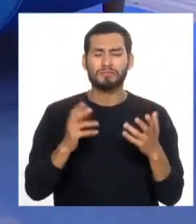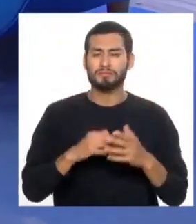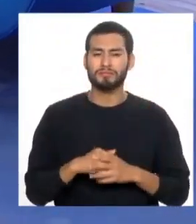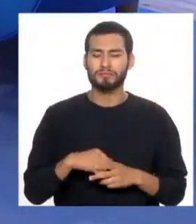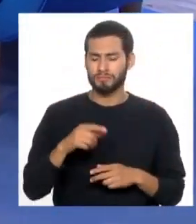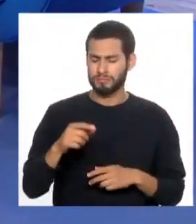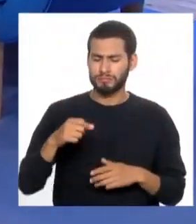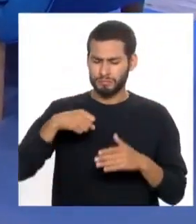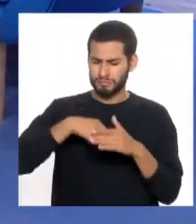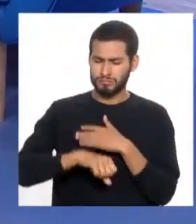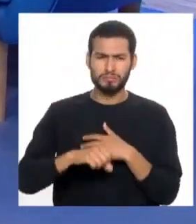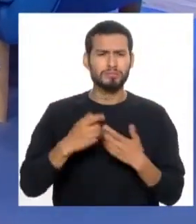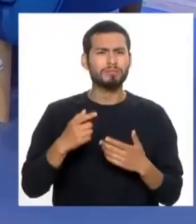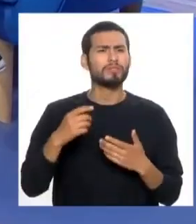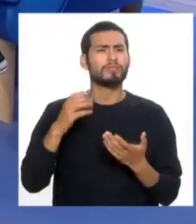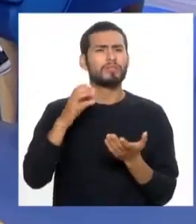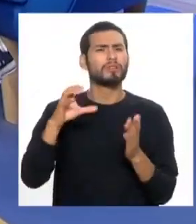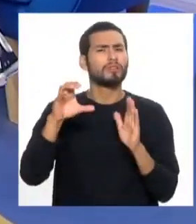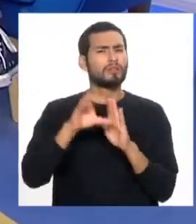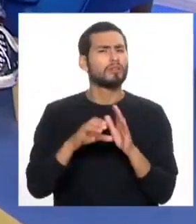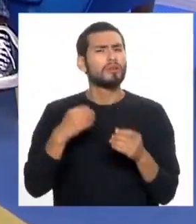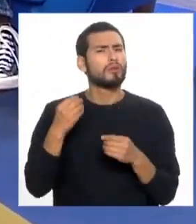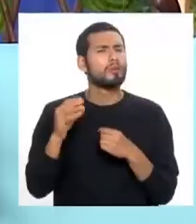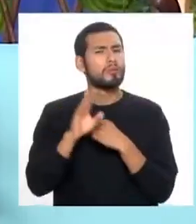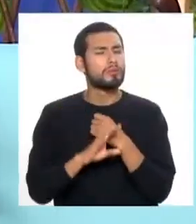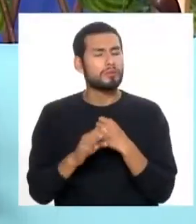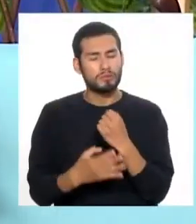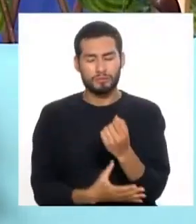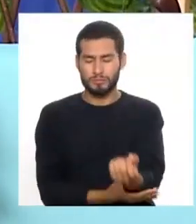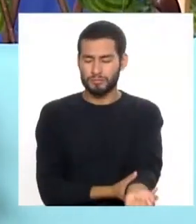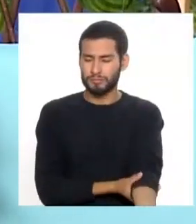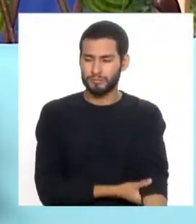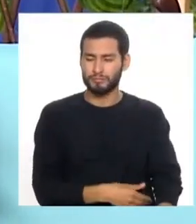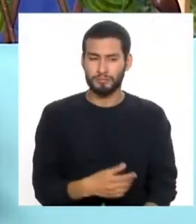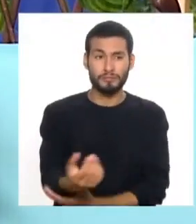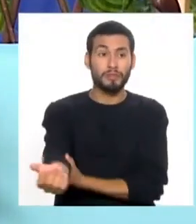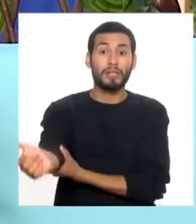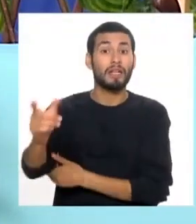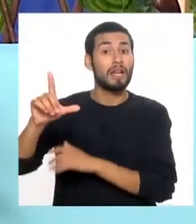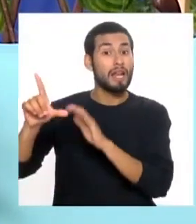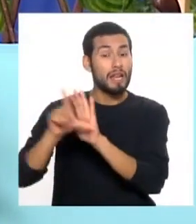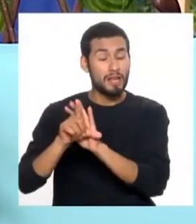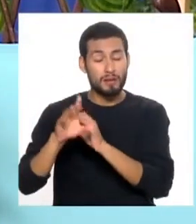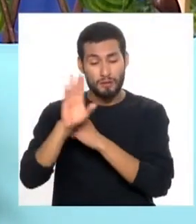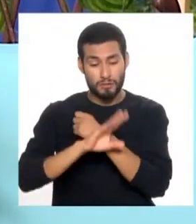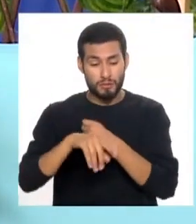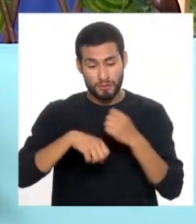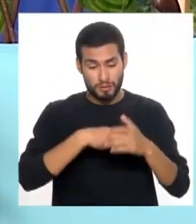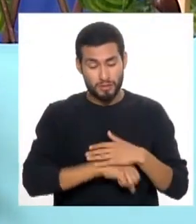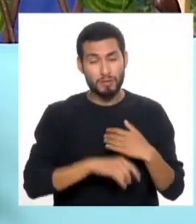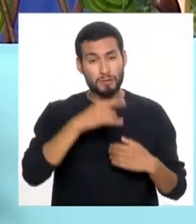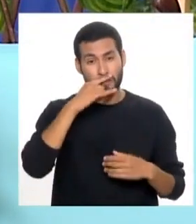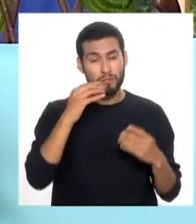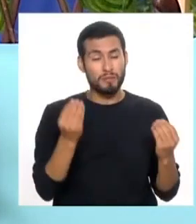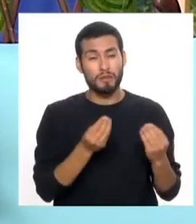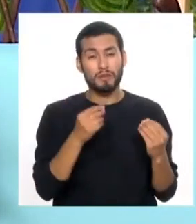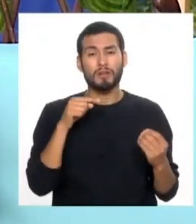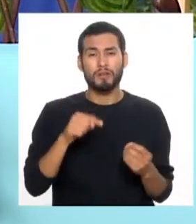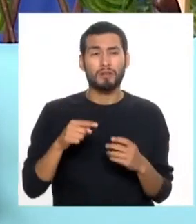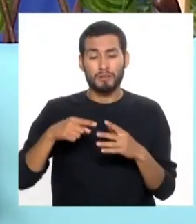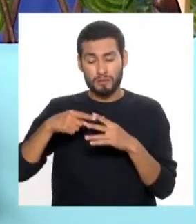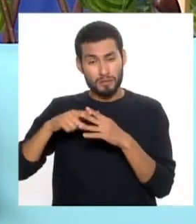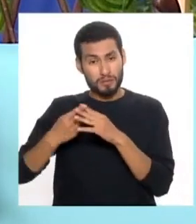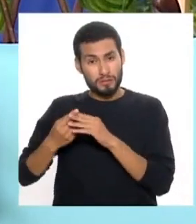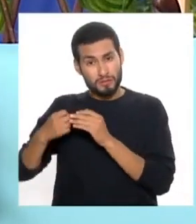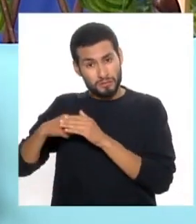nace un niño? ¿Cómo la Constitución lo protege? Mire, la ley protege al niño, niña y adolescente desde del momento